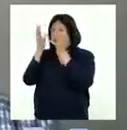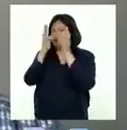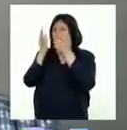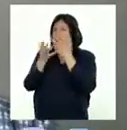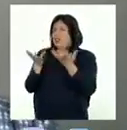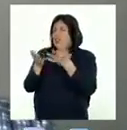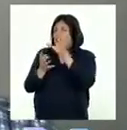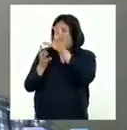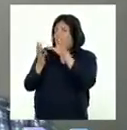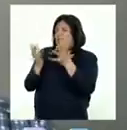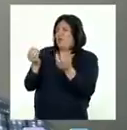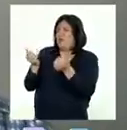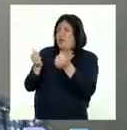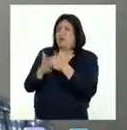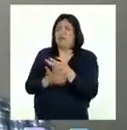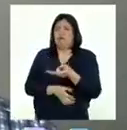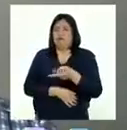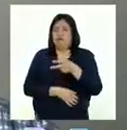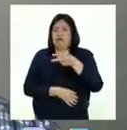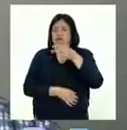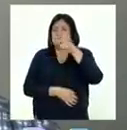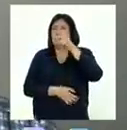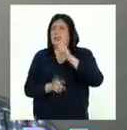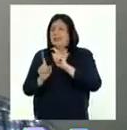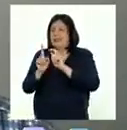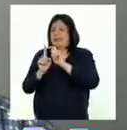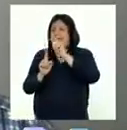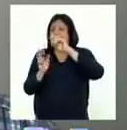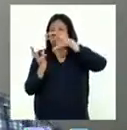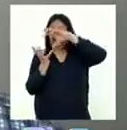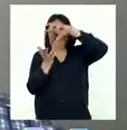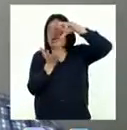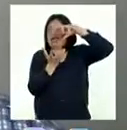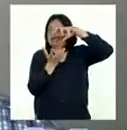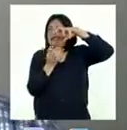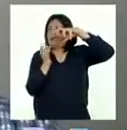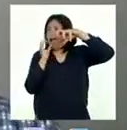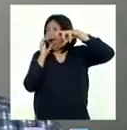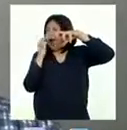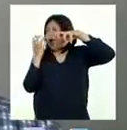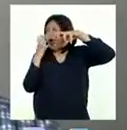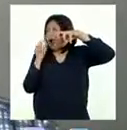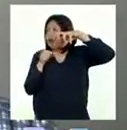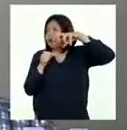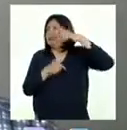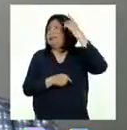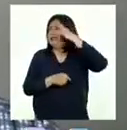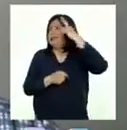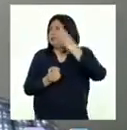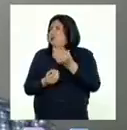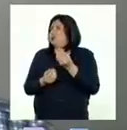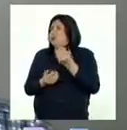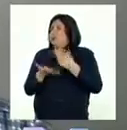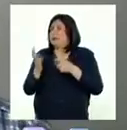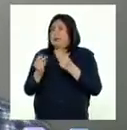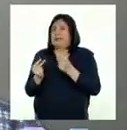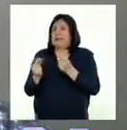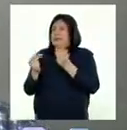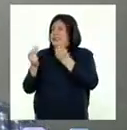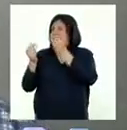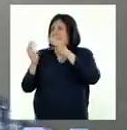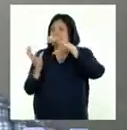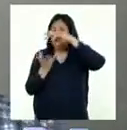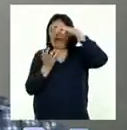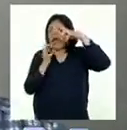cuya principal característica es el aumento de la temperatura del planeta. La principal causa asociada a la aceleración del